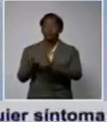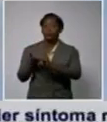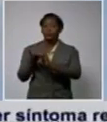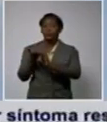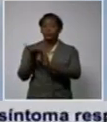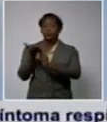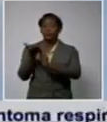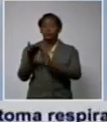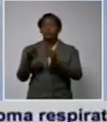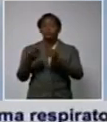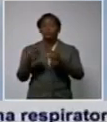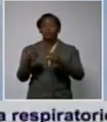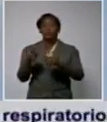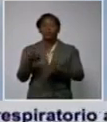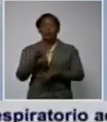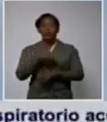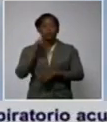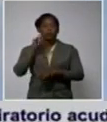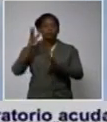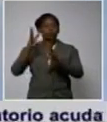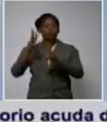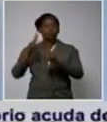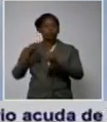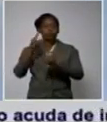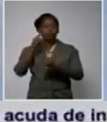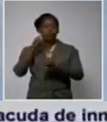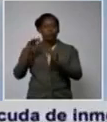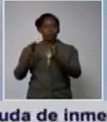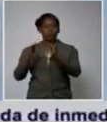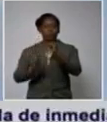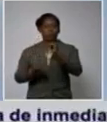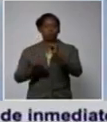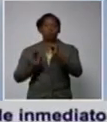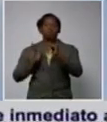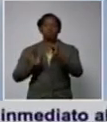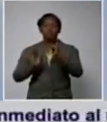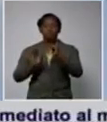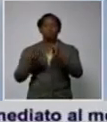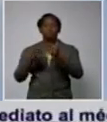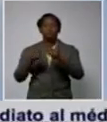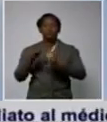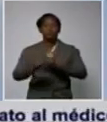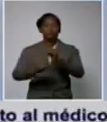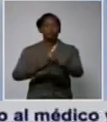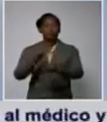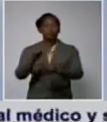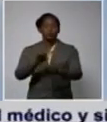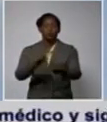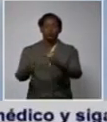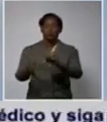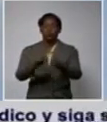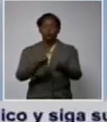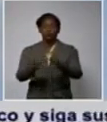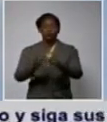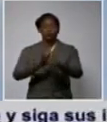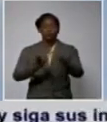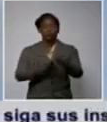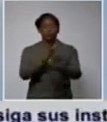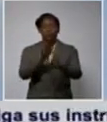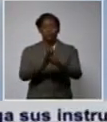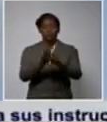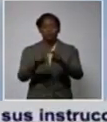al día de ayer e inferior a la que presentamos en días anteriores, que llegamos a tener más de 5.000 pacientes